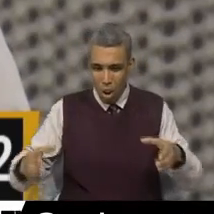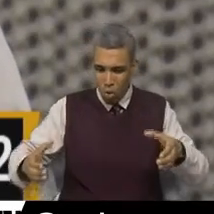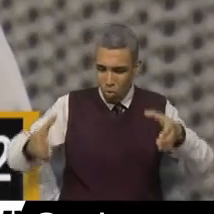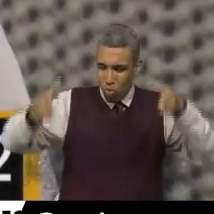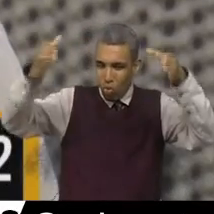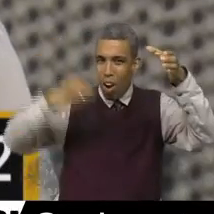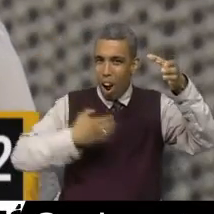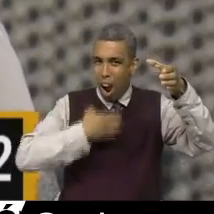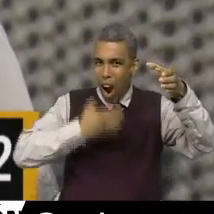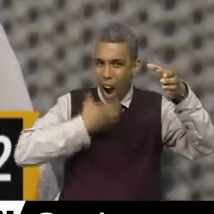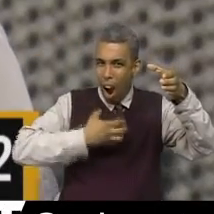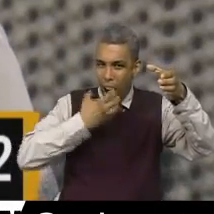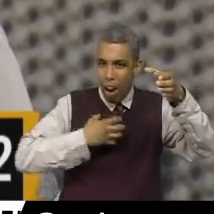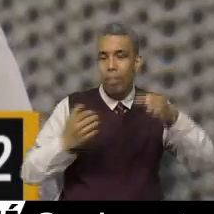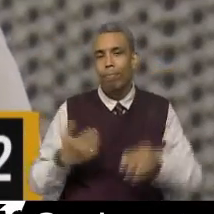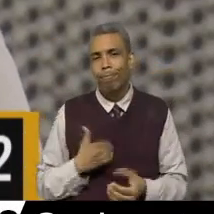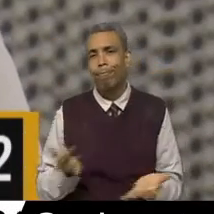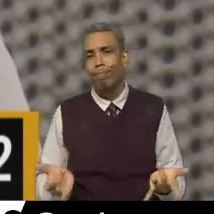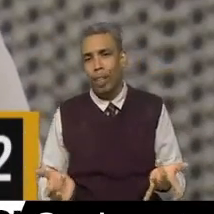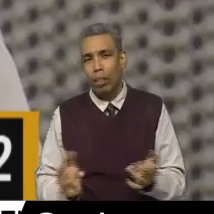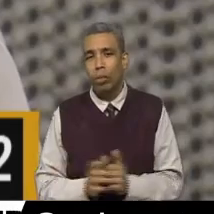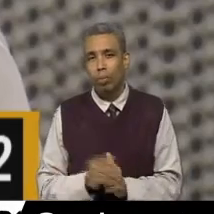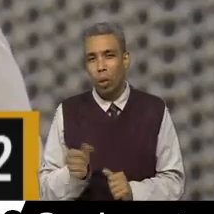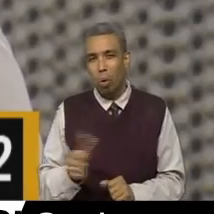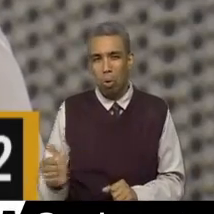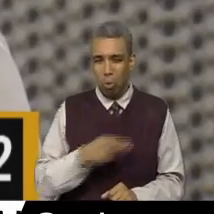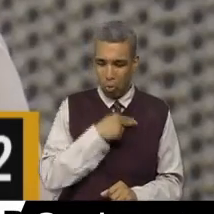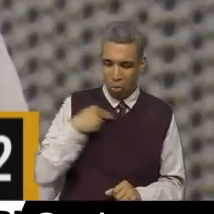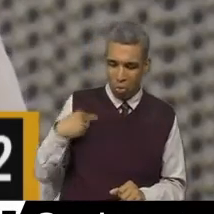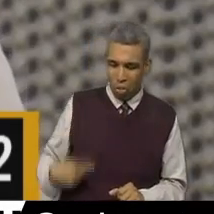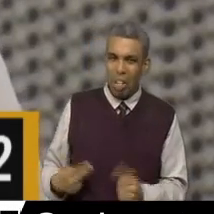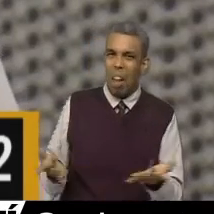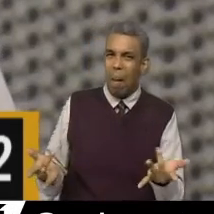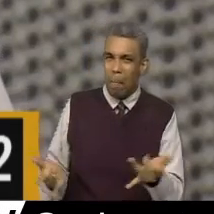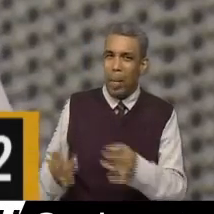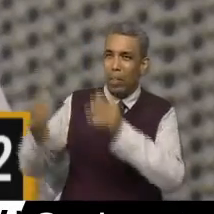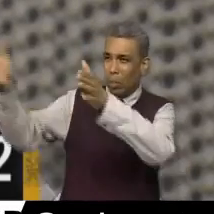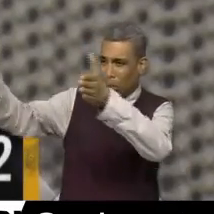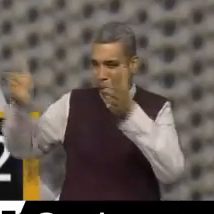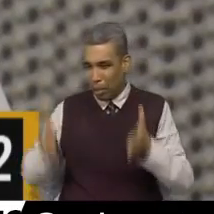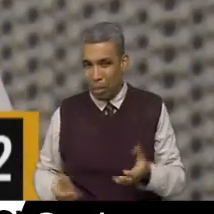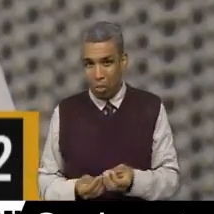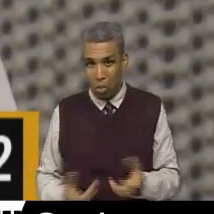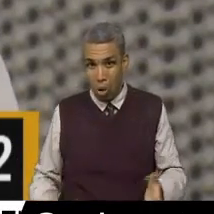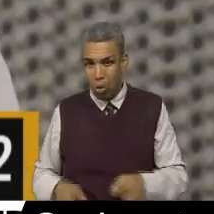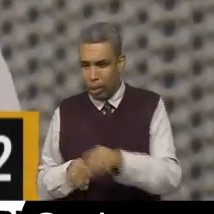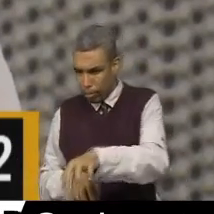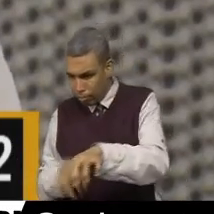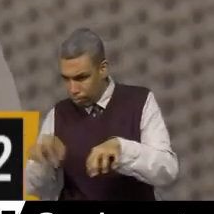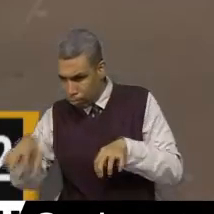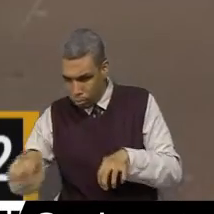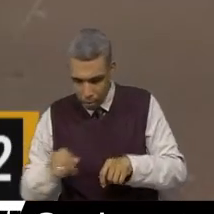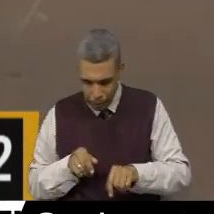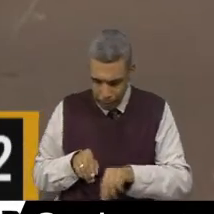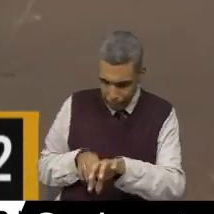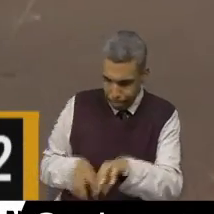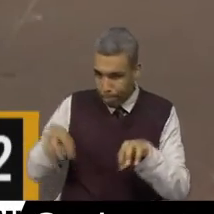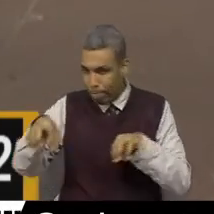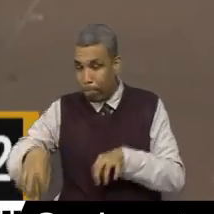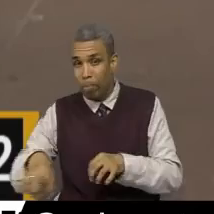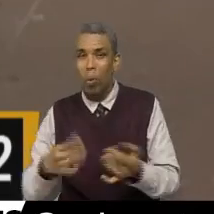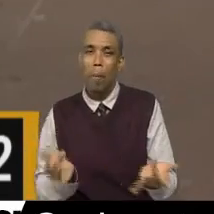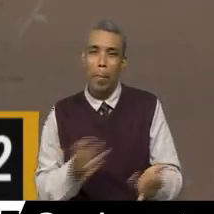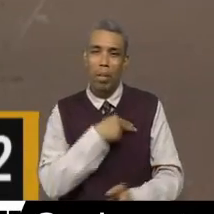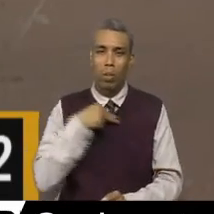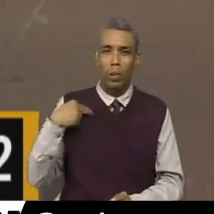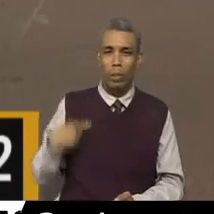Y adicionalmente también otros repuestos que se requieren para ejecutar el mantenimiento también argumentan de que no han llegado. Los